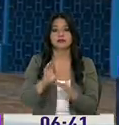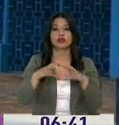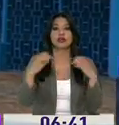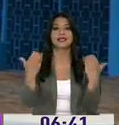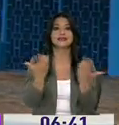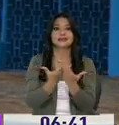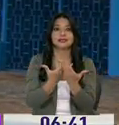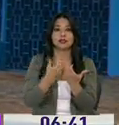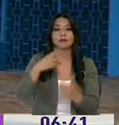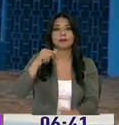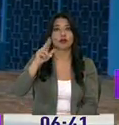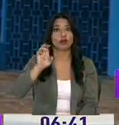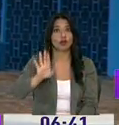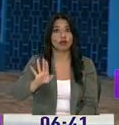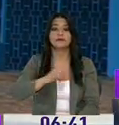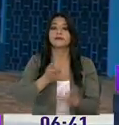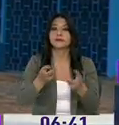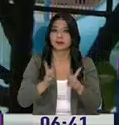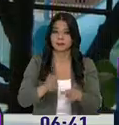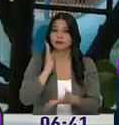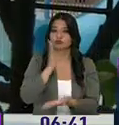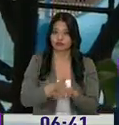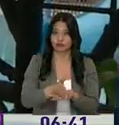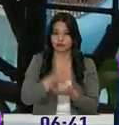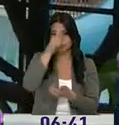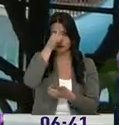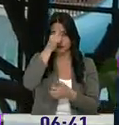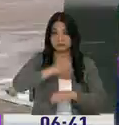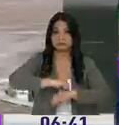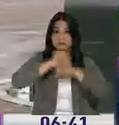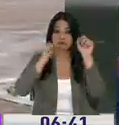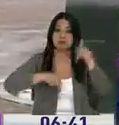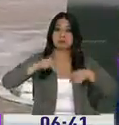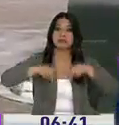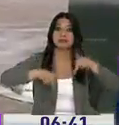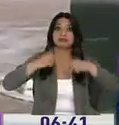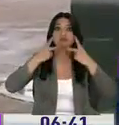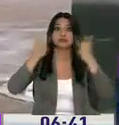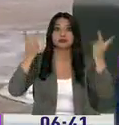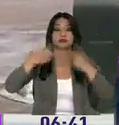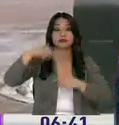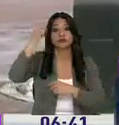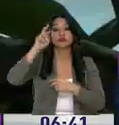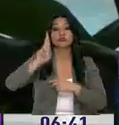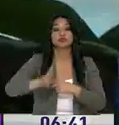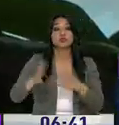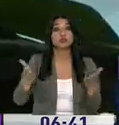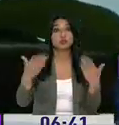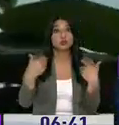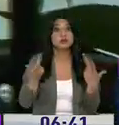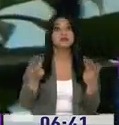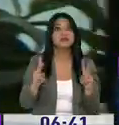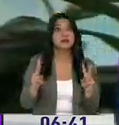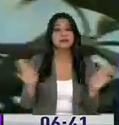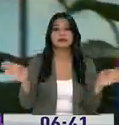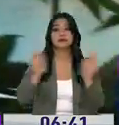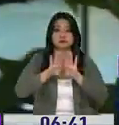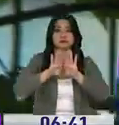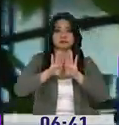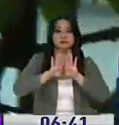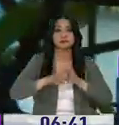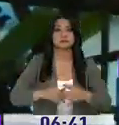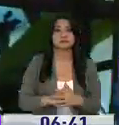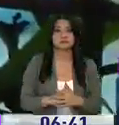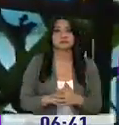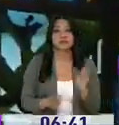Voltaire Paladines Polo. La mañana de este domingo, las piscinas públicas ubicadas en el norte y sur de Guayaquil estuvieron cerradas. Por el